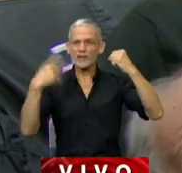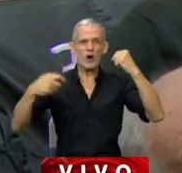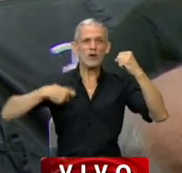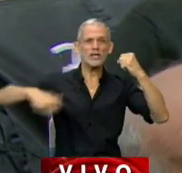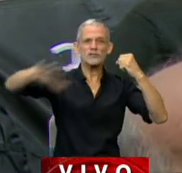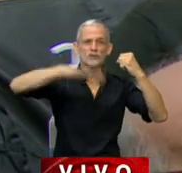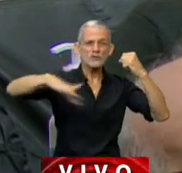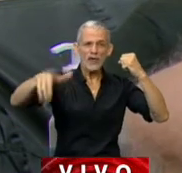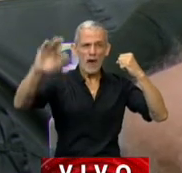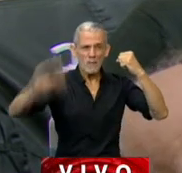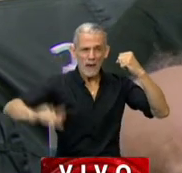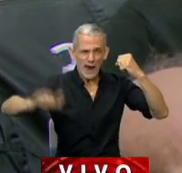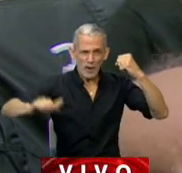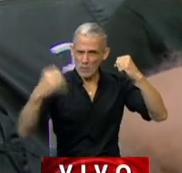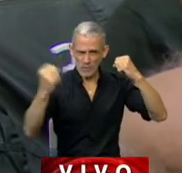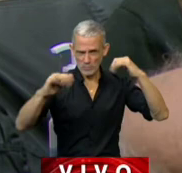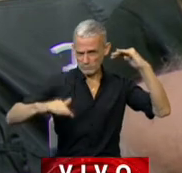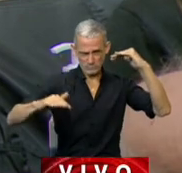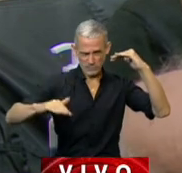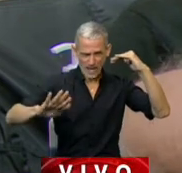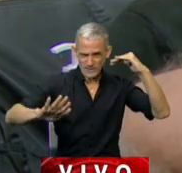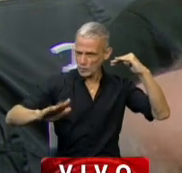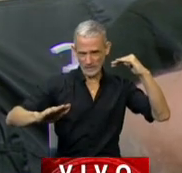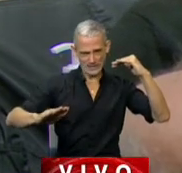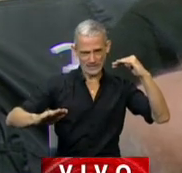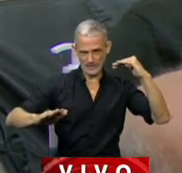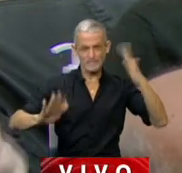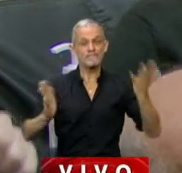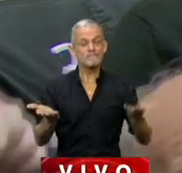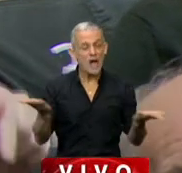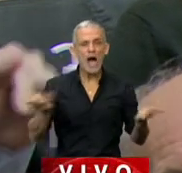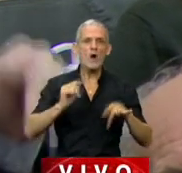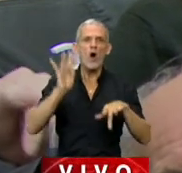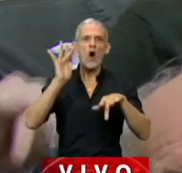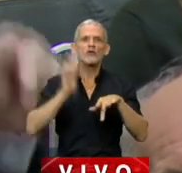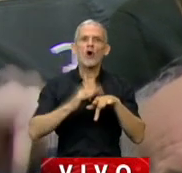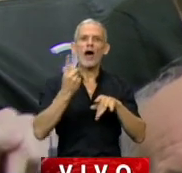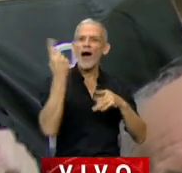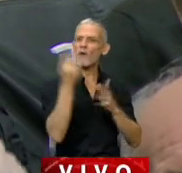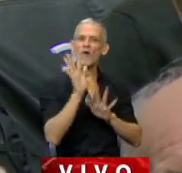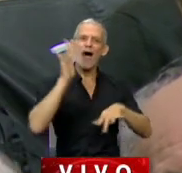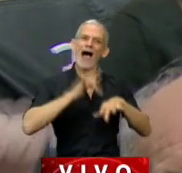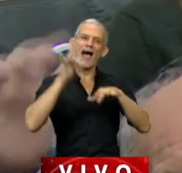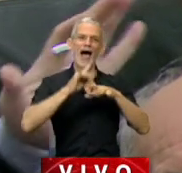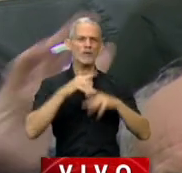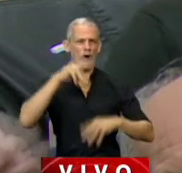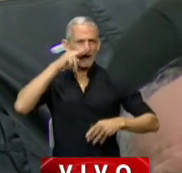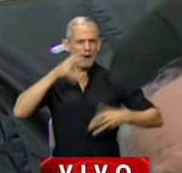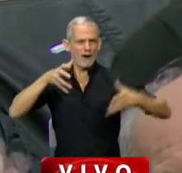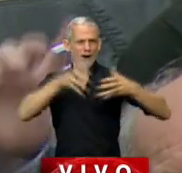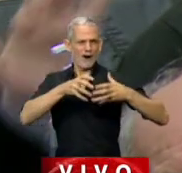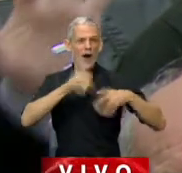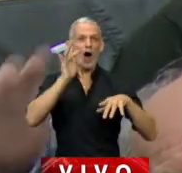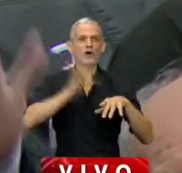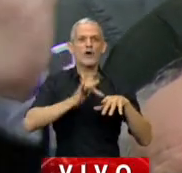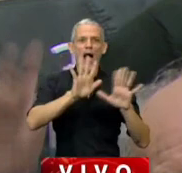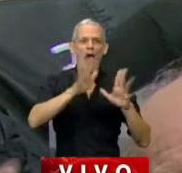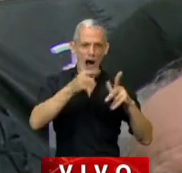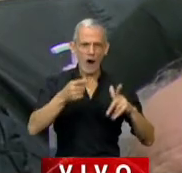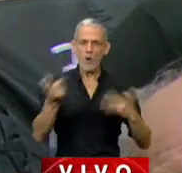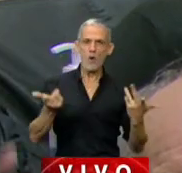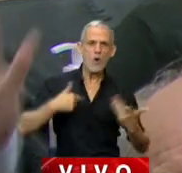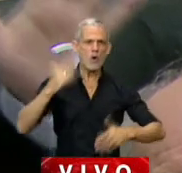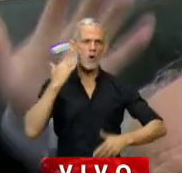estamos representando. Pero claro, cuando tocan a uno de acá, de la casta, ahí sí aparecen